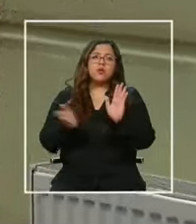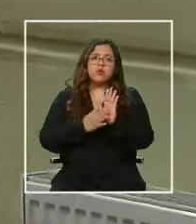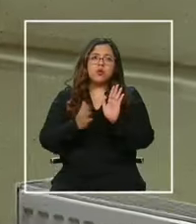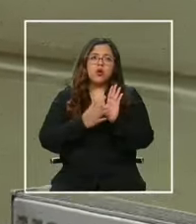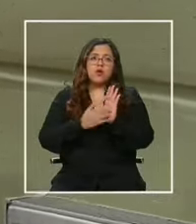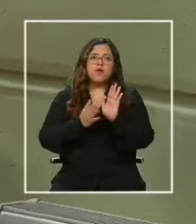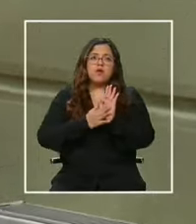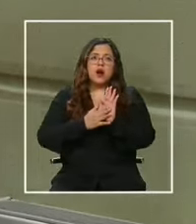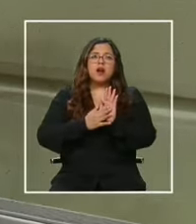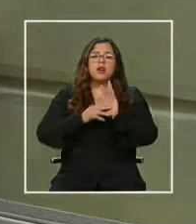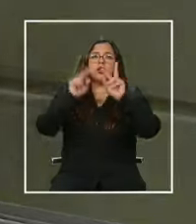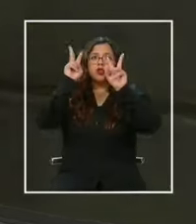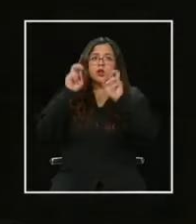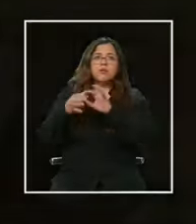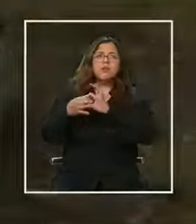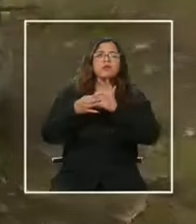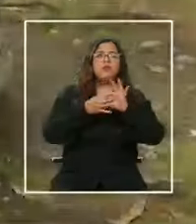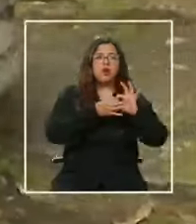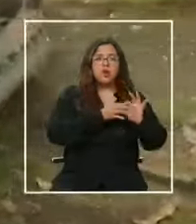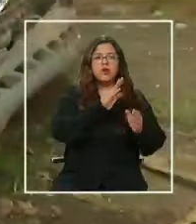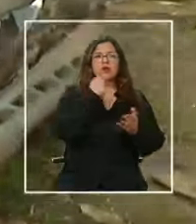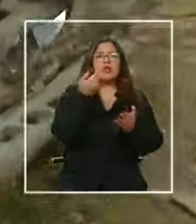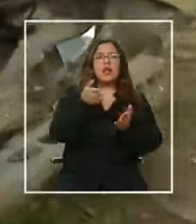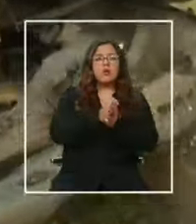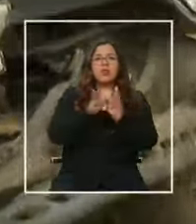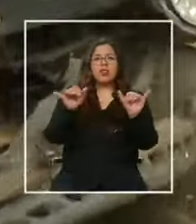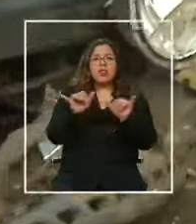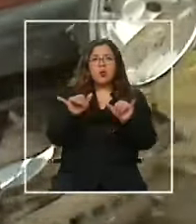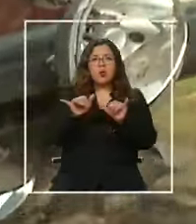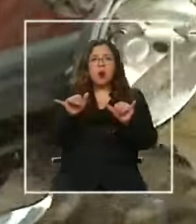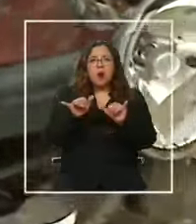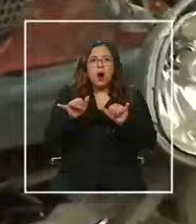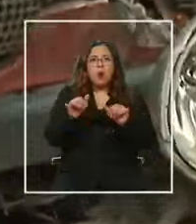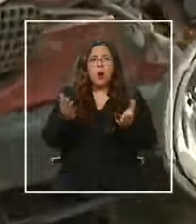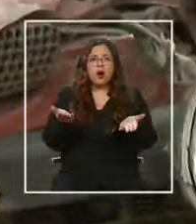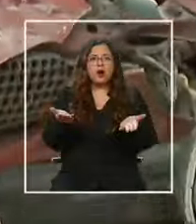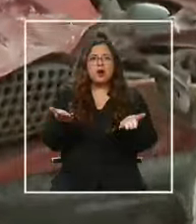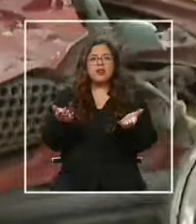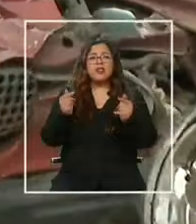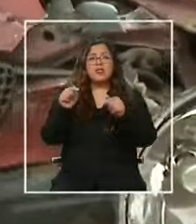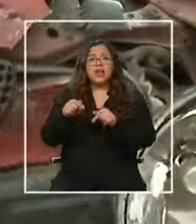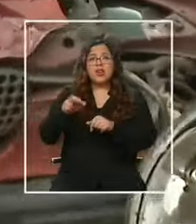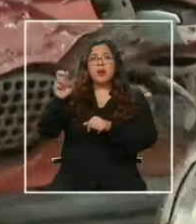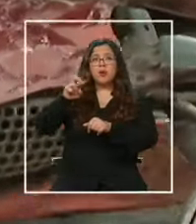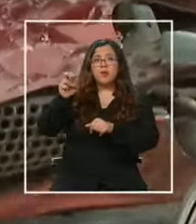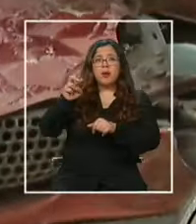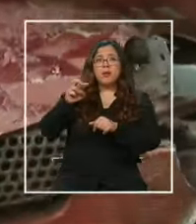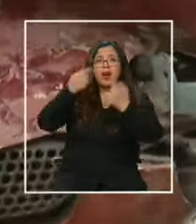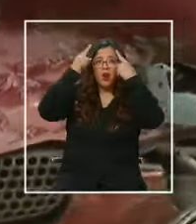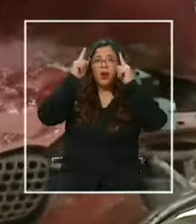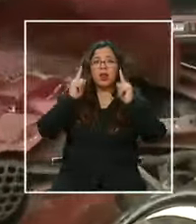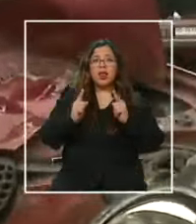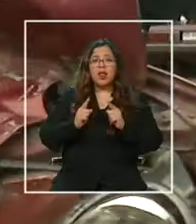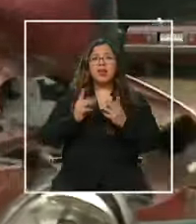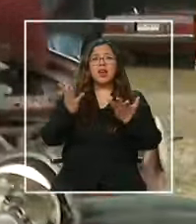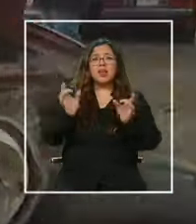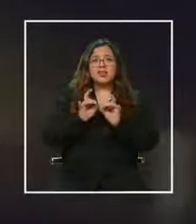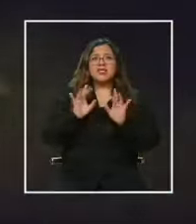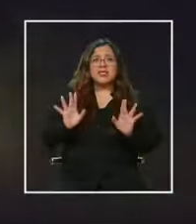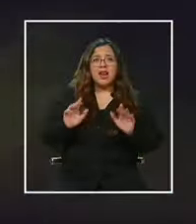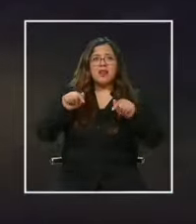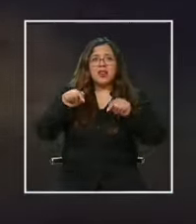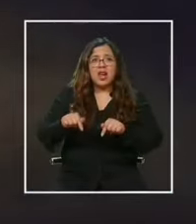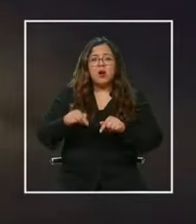los antecedentes que derivaron en la muerte de un lactante y que dejaron a un padre con serias heridas que aún lo